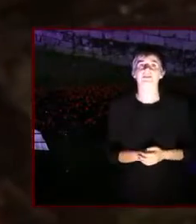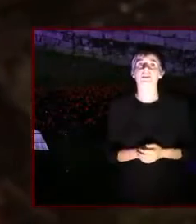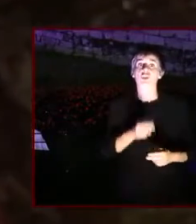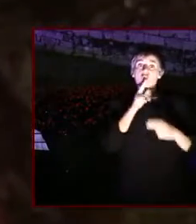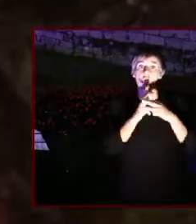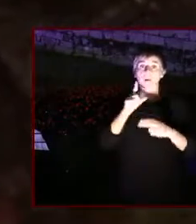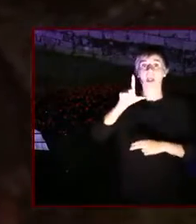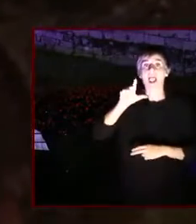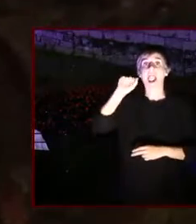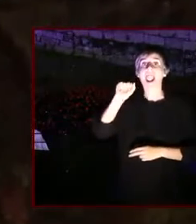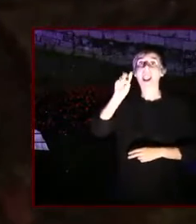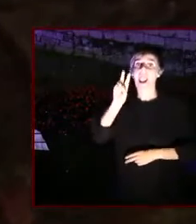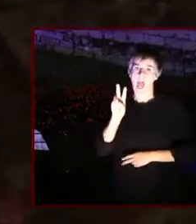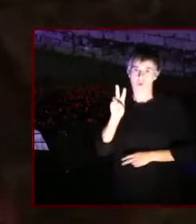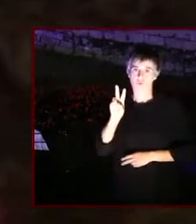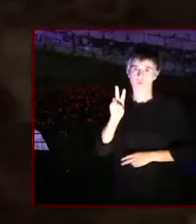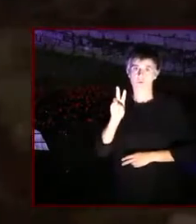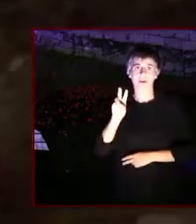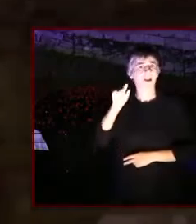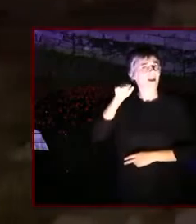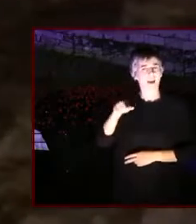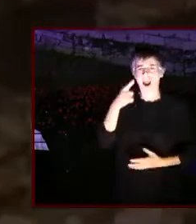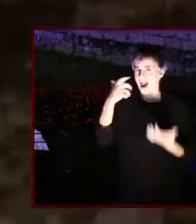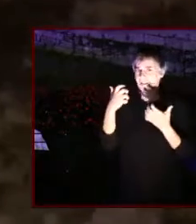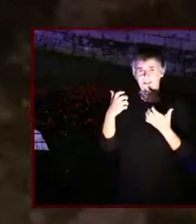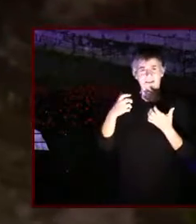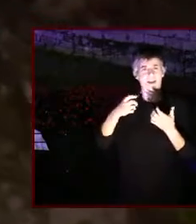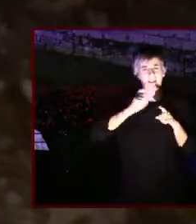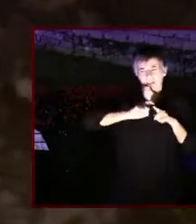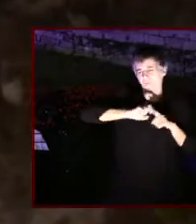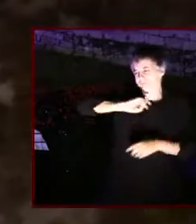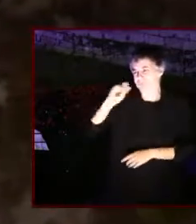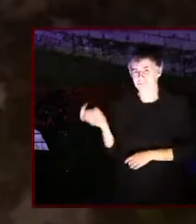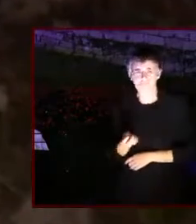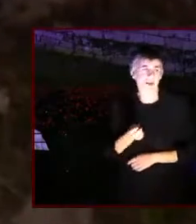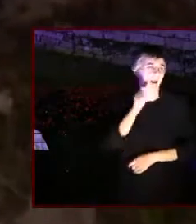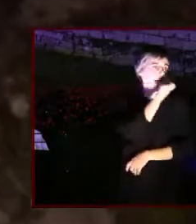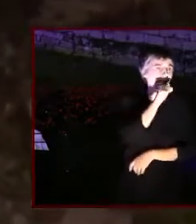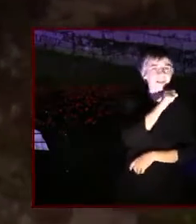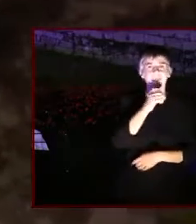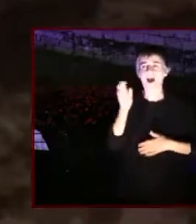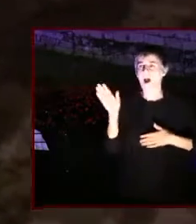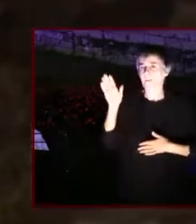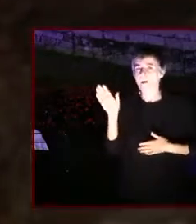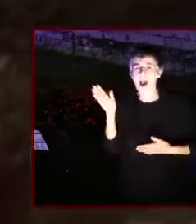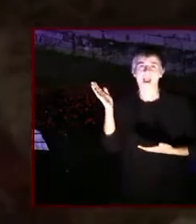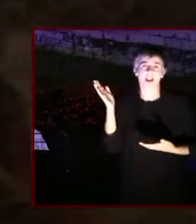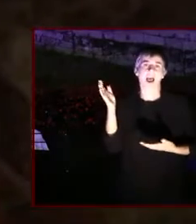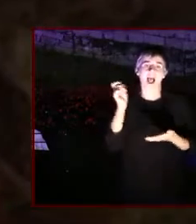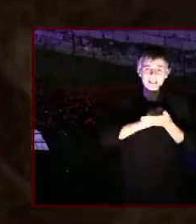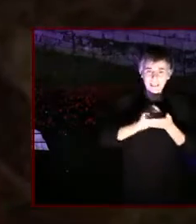Lau é unha artista multidisciplinar. Canta, baila, escribe guións, é